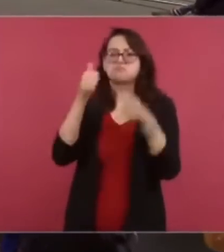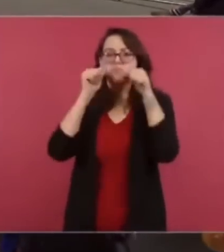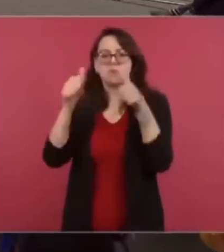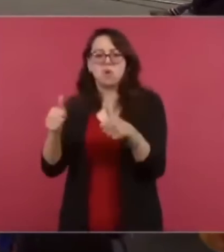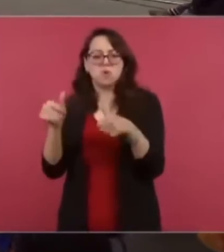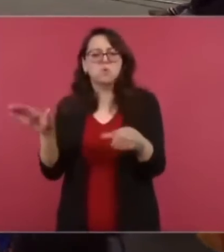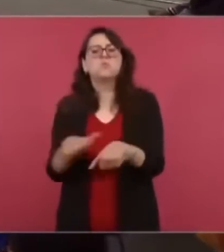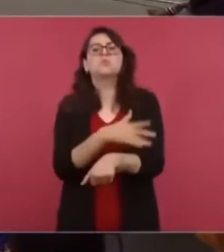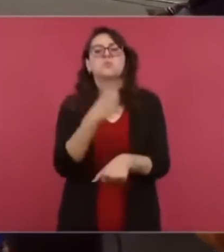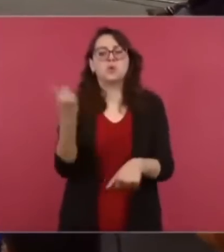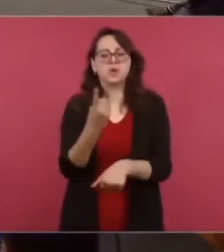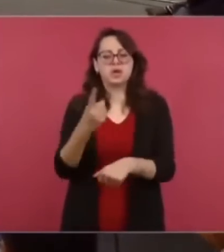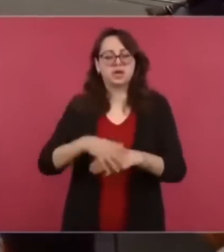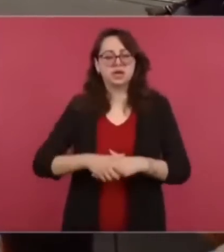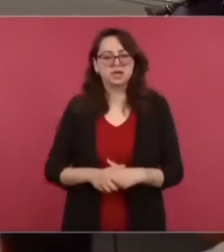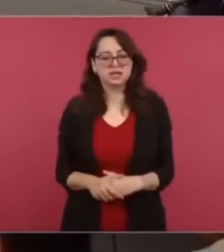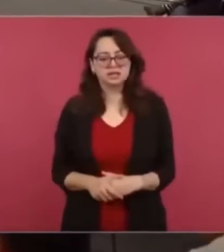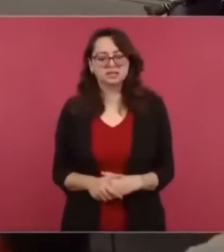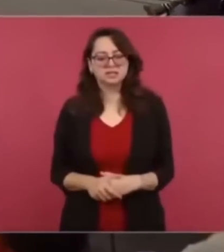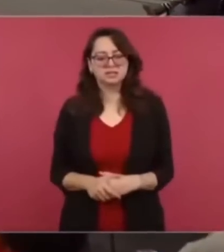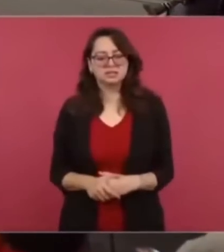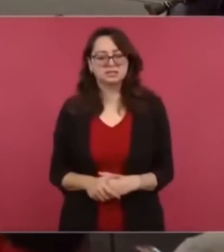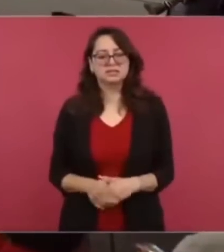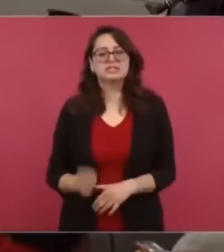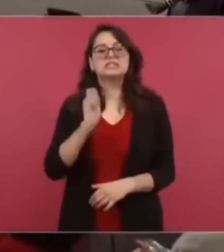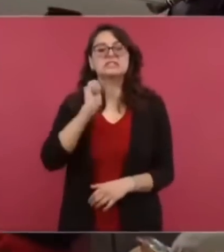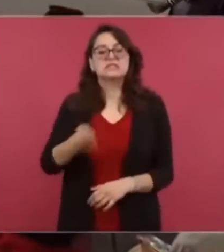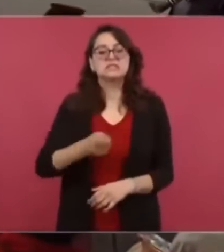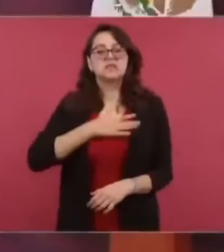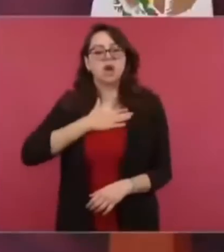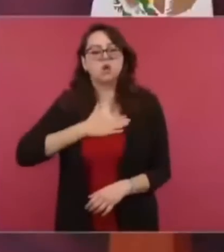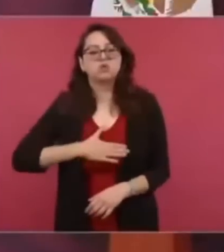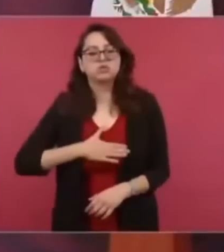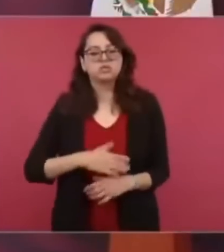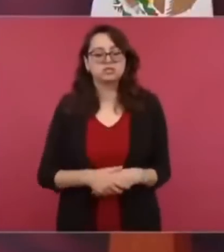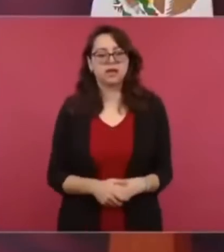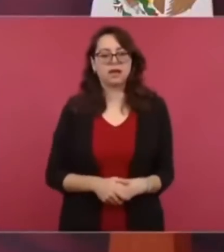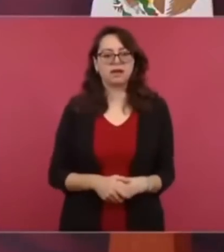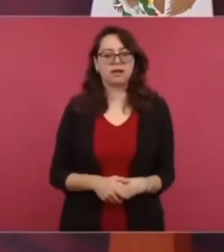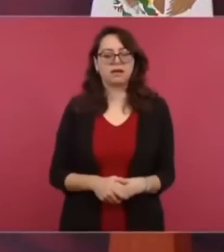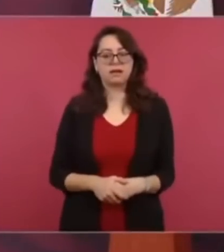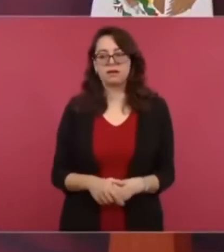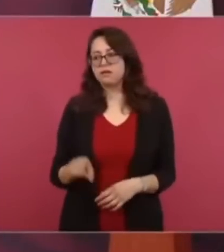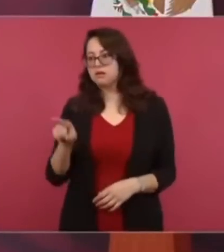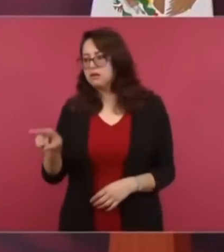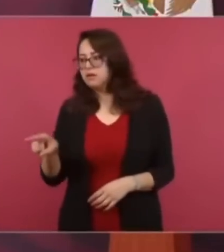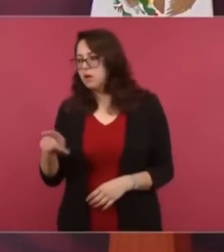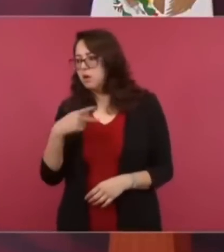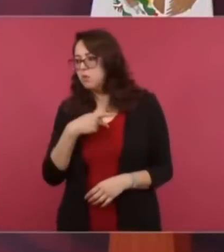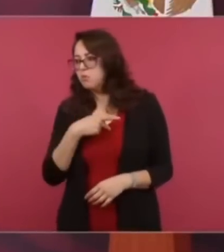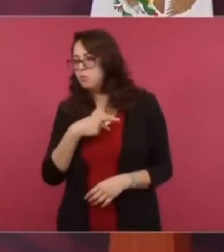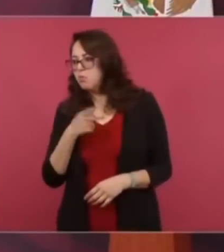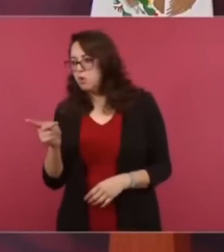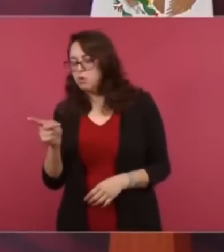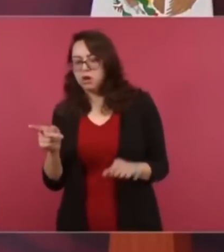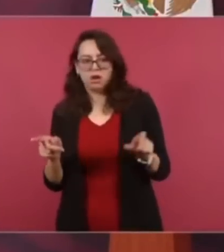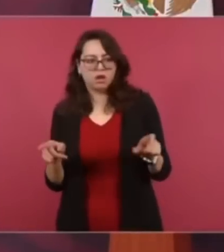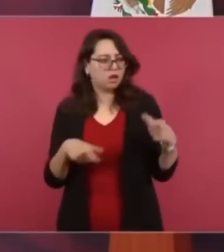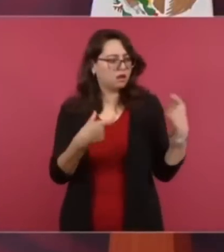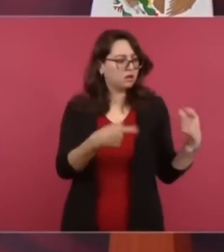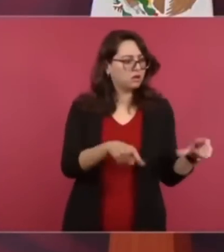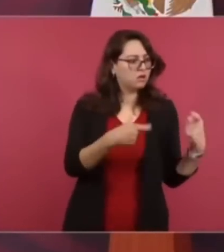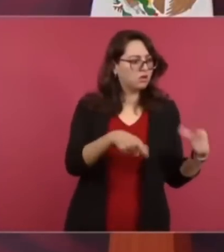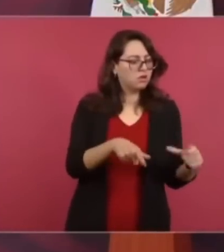Incluso la justicia es darle más al que tiene menos, porque no puede haber trato igual entre